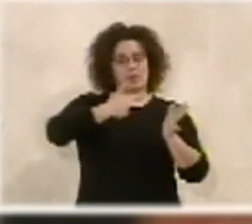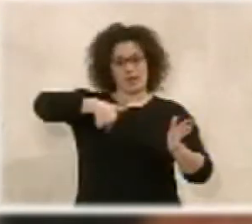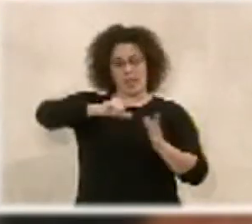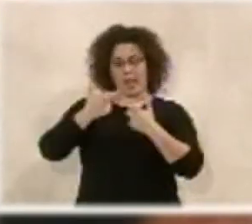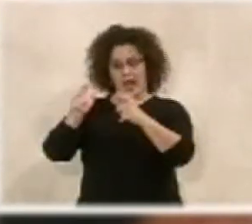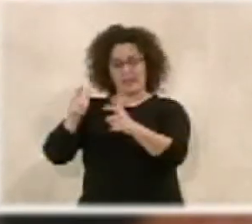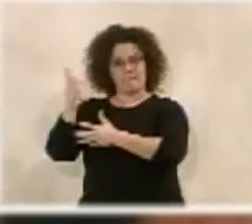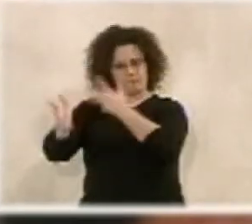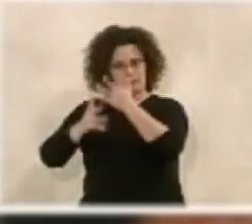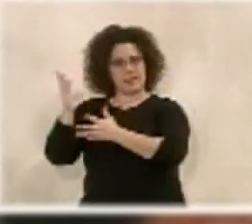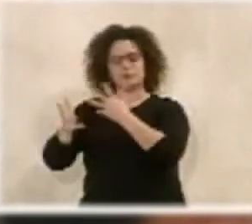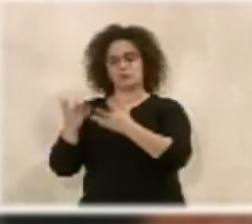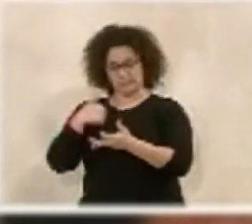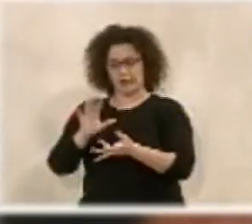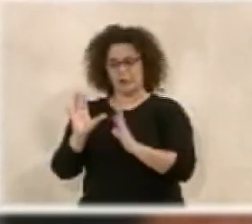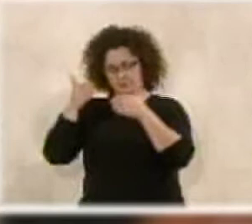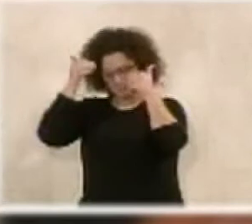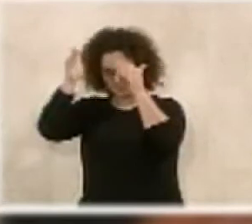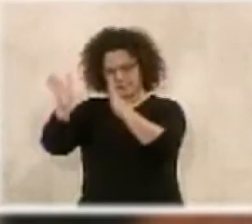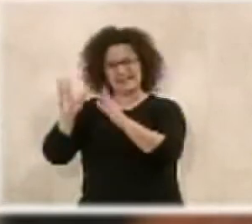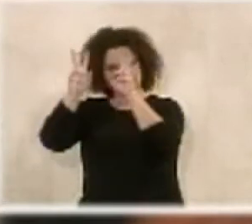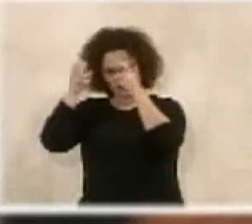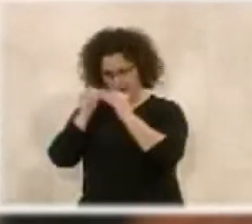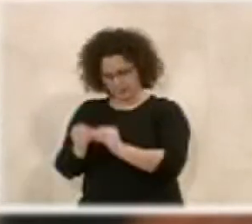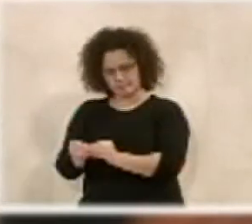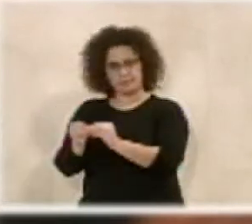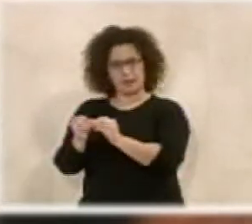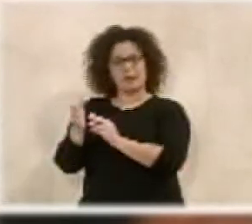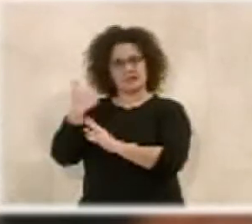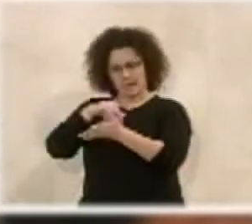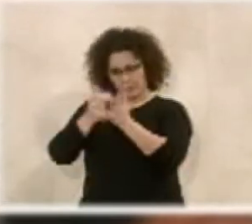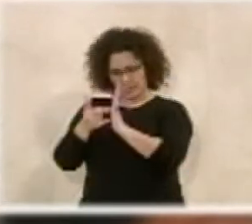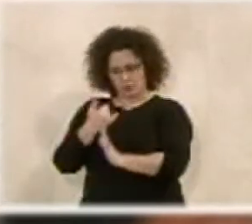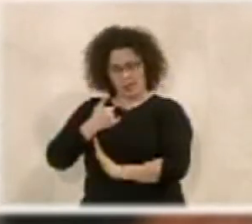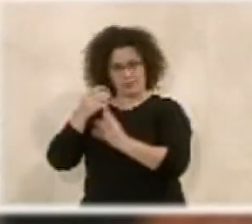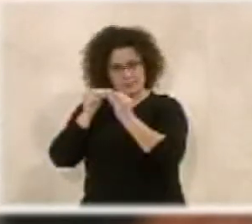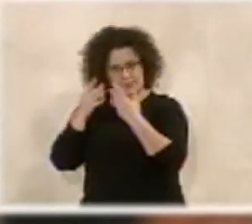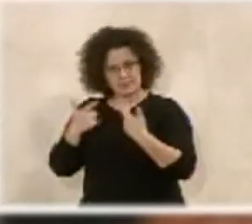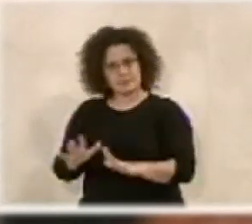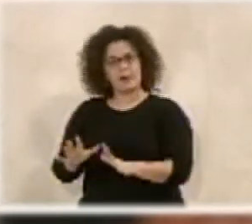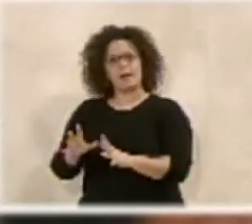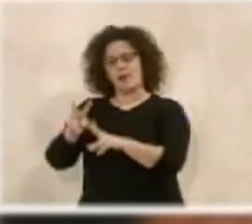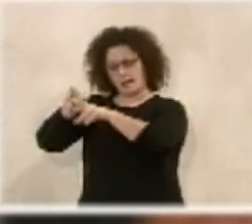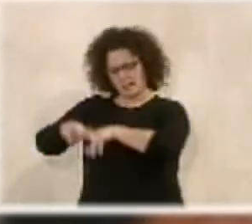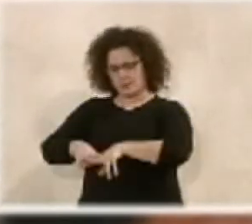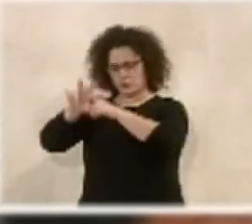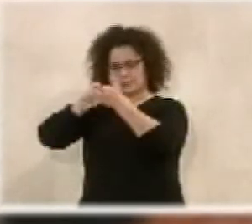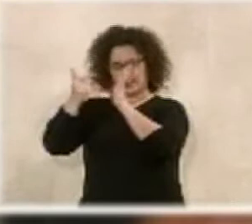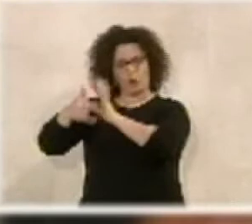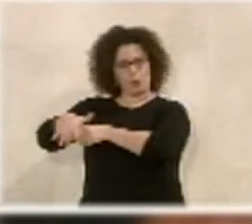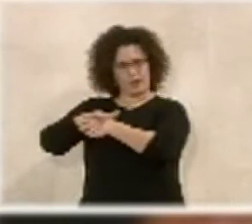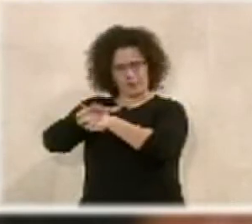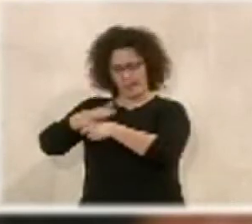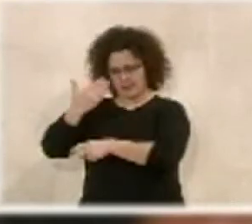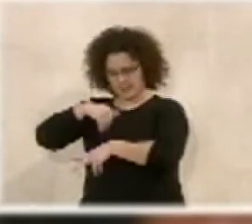área de fomento se está actuando en ese sentido. Ya tenemos el proyecto, lo han revisado los técnicos municipales,